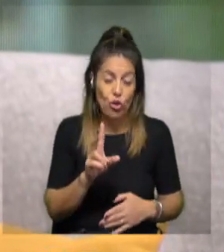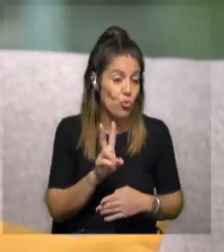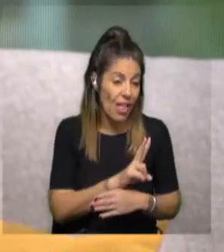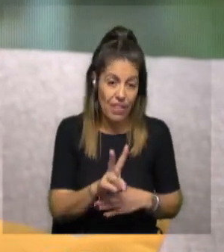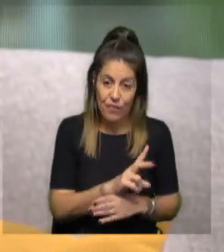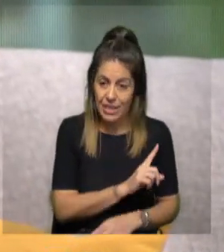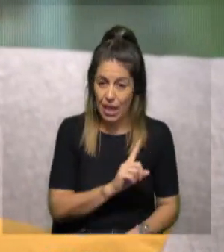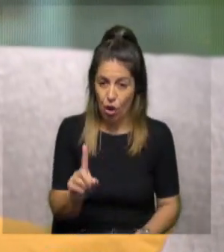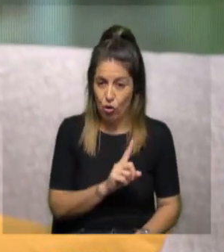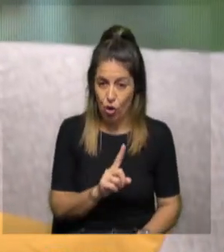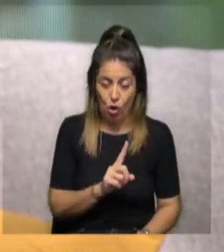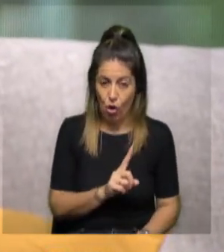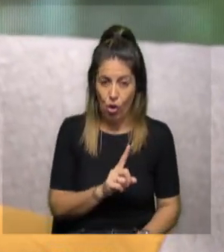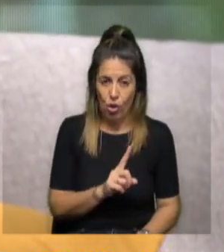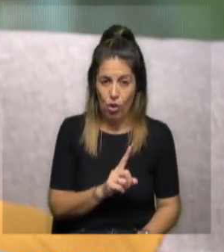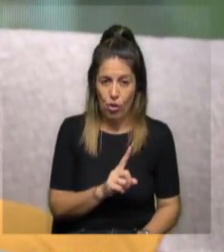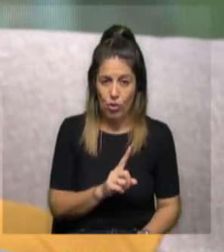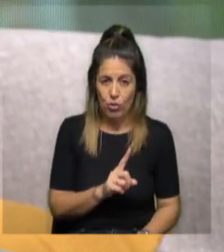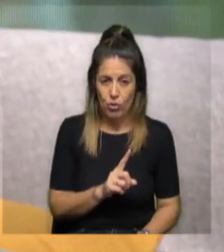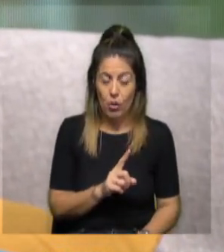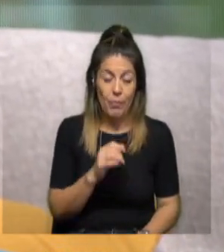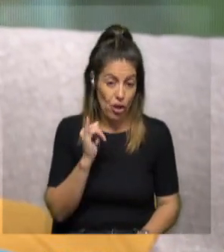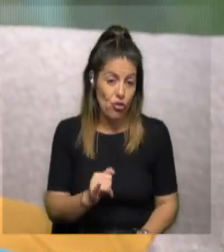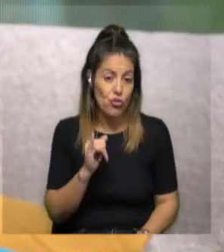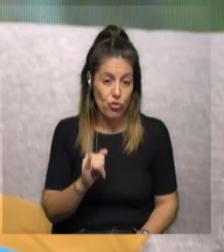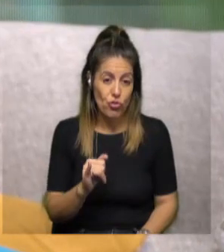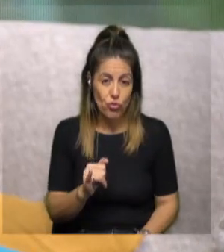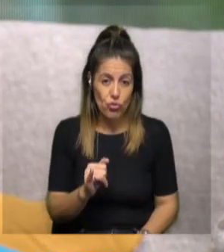defensa de lo más mínimo de nada. Pero sí, de